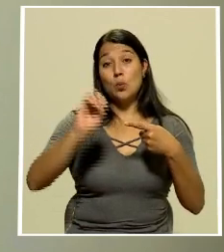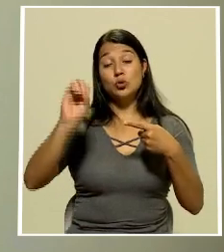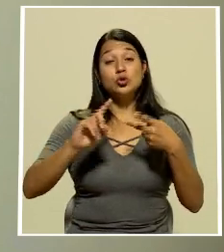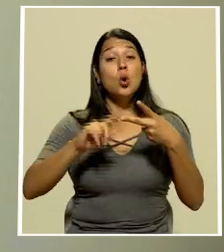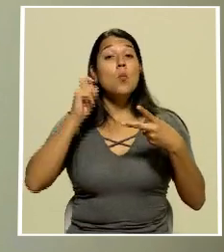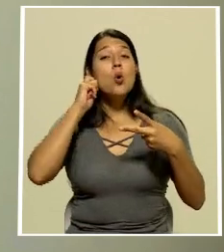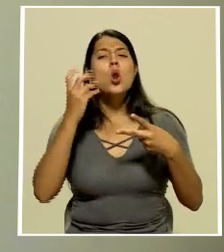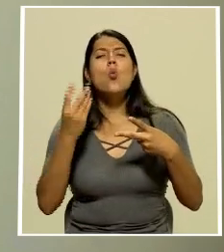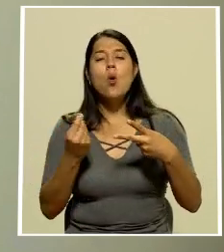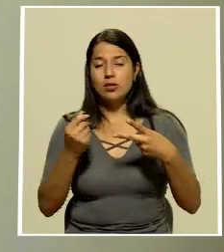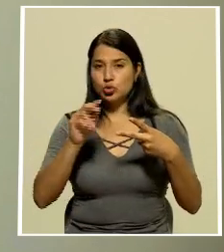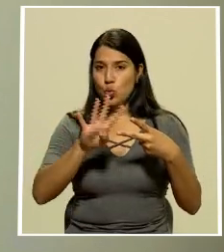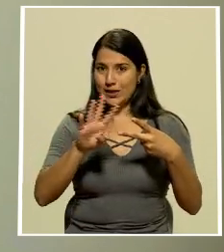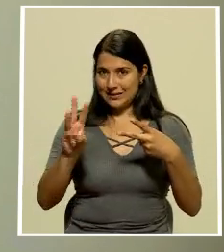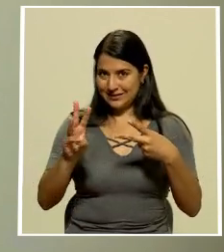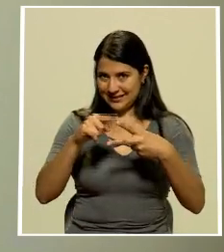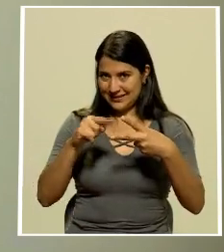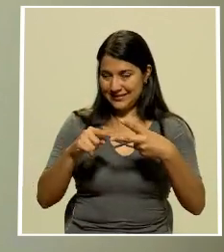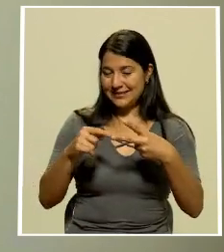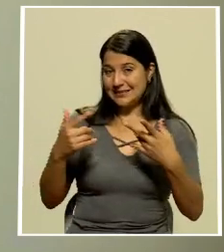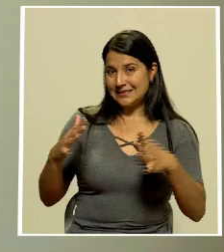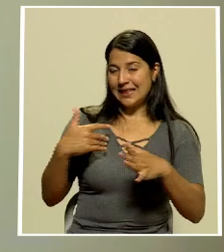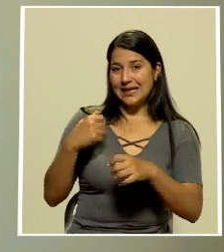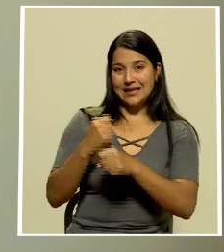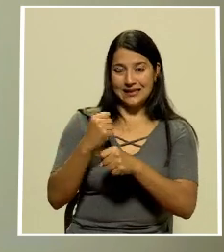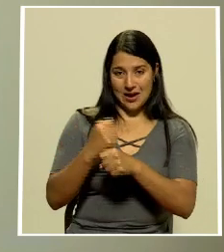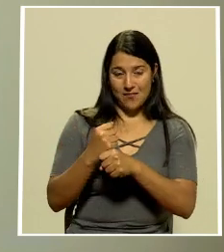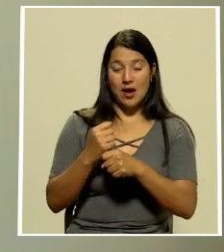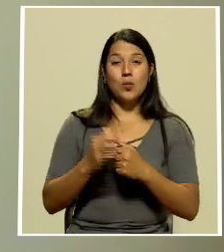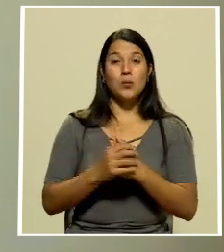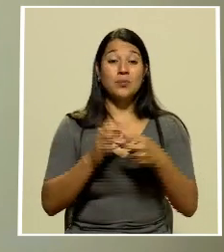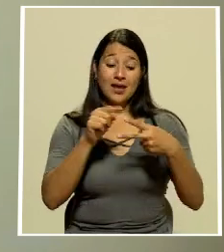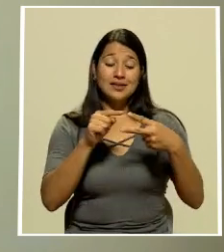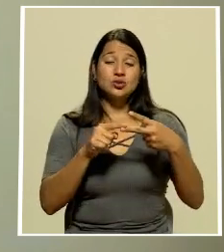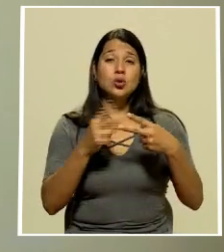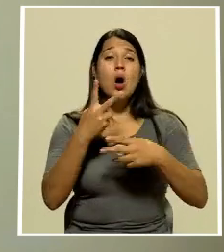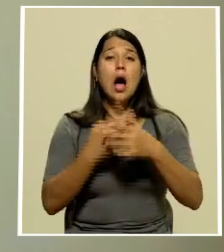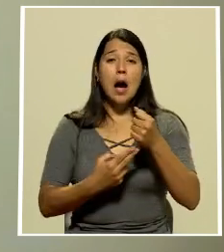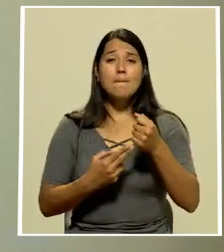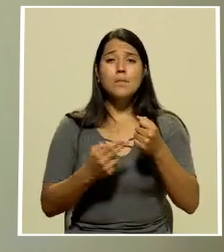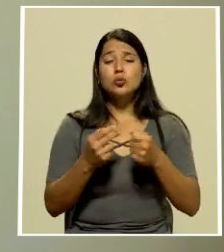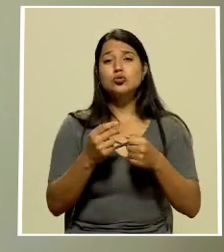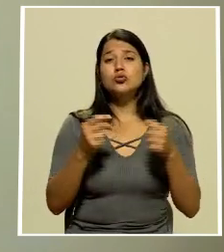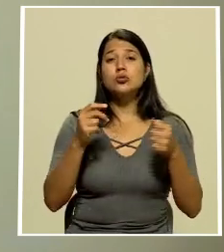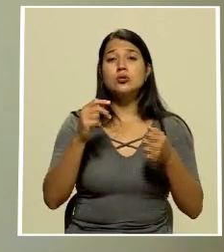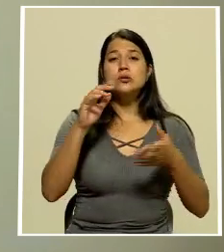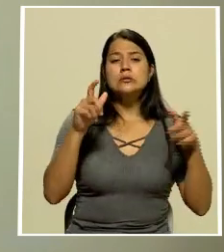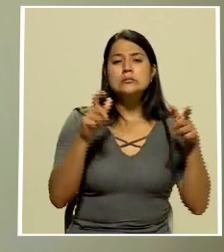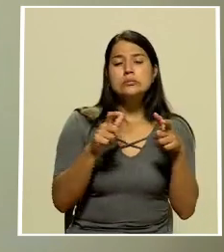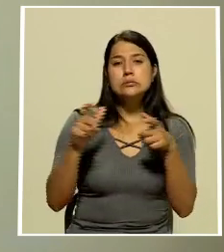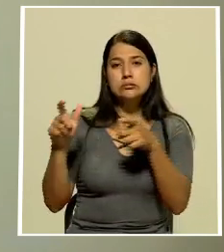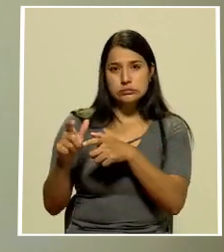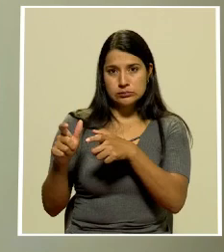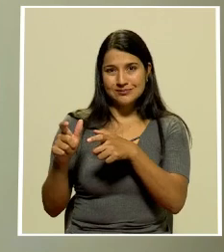es 46%. En los dos sexos se ha visto una baja en la participación y también